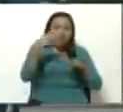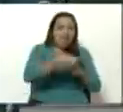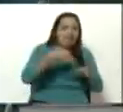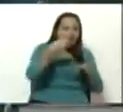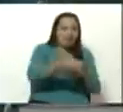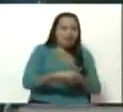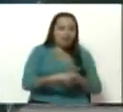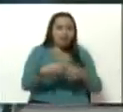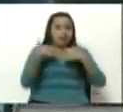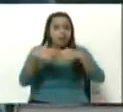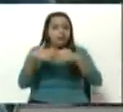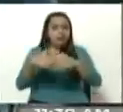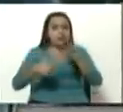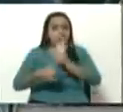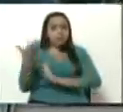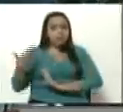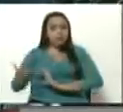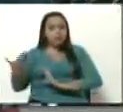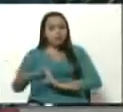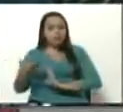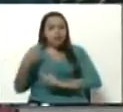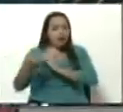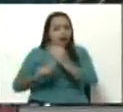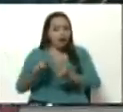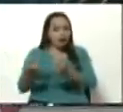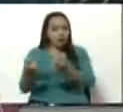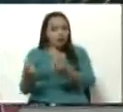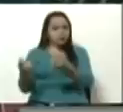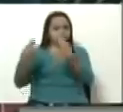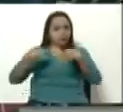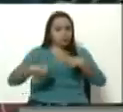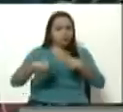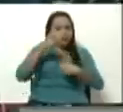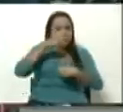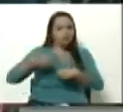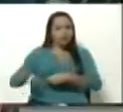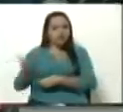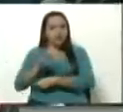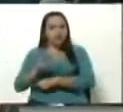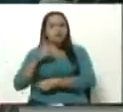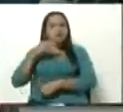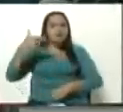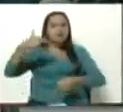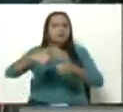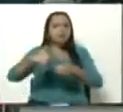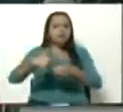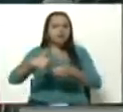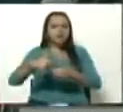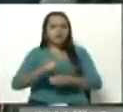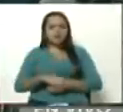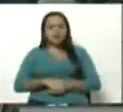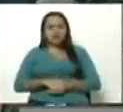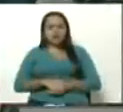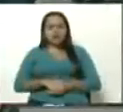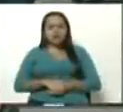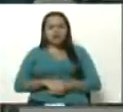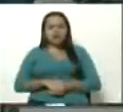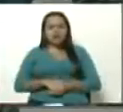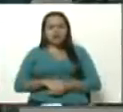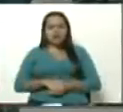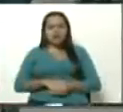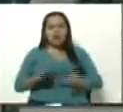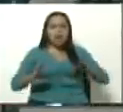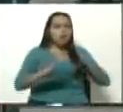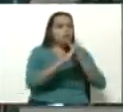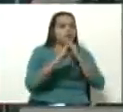empresa fundamental que genera los ingresos para el pueblo venezolano como PDVSA, bloqueo de todo punto de